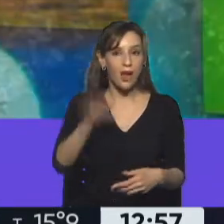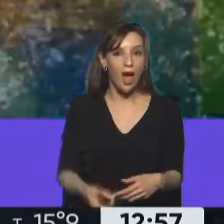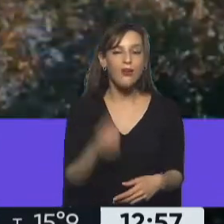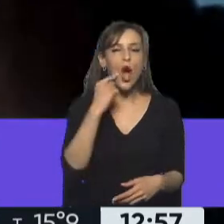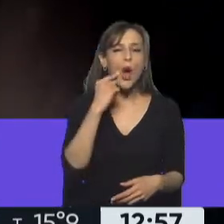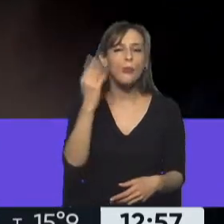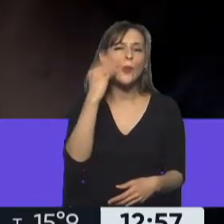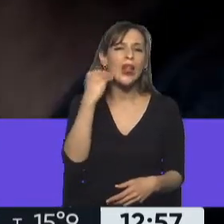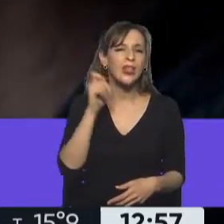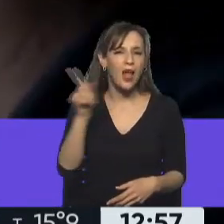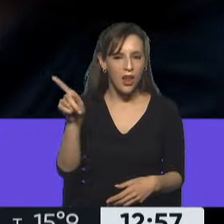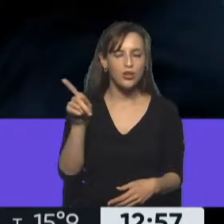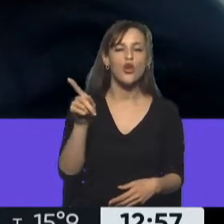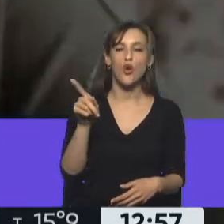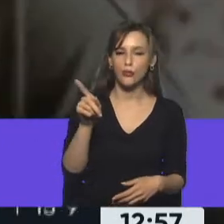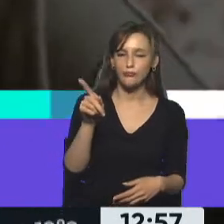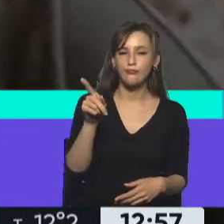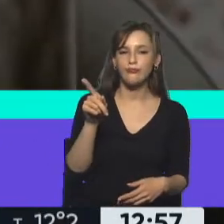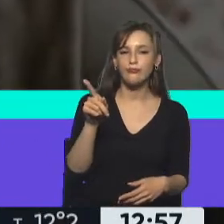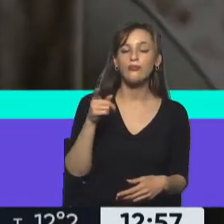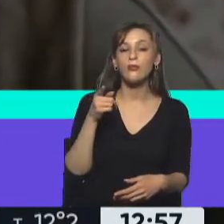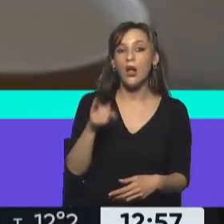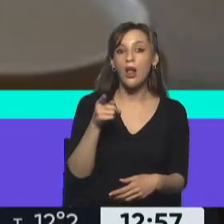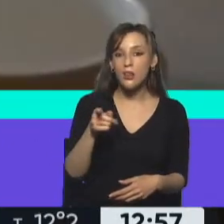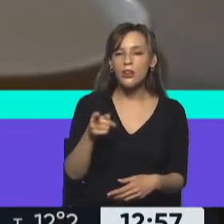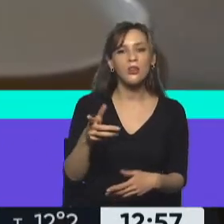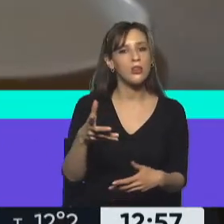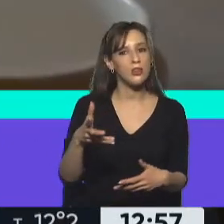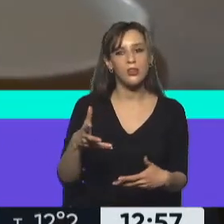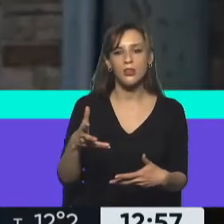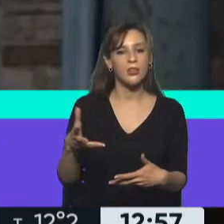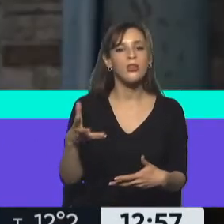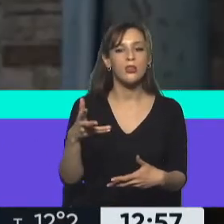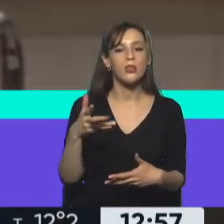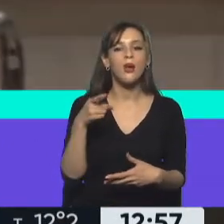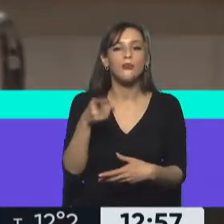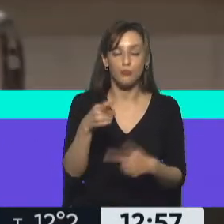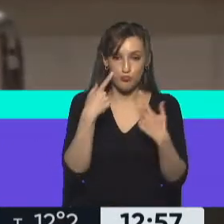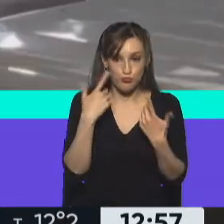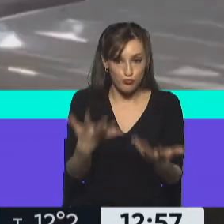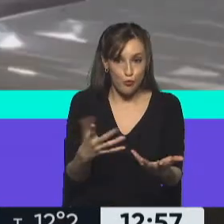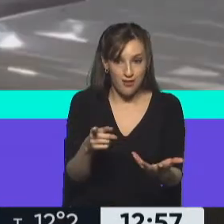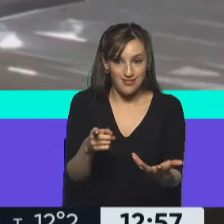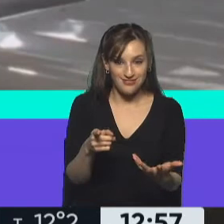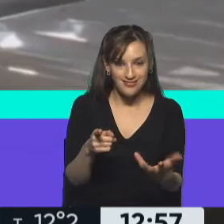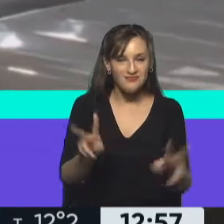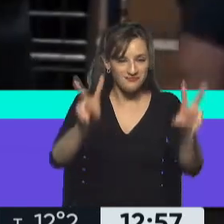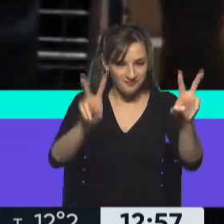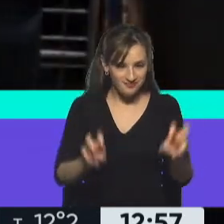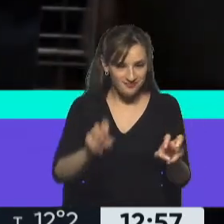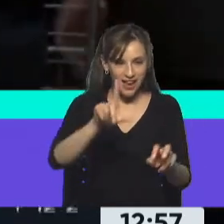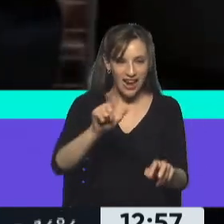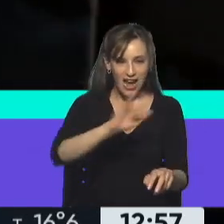Ken Loach tiene toda una vida de compromiso con la clase trabajadora. Y aquí presenta este Lazos de Familia.